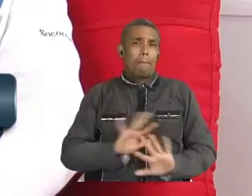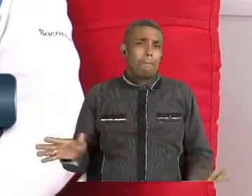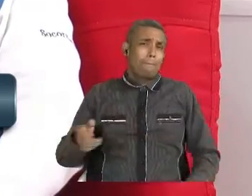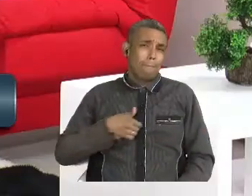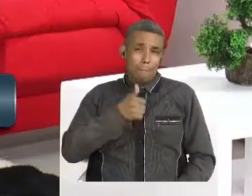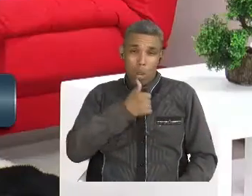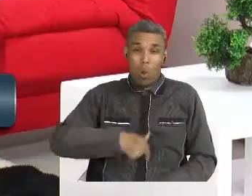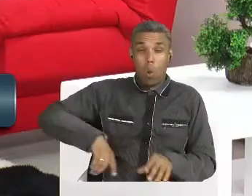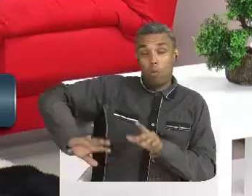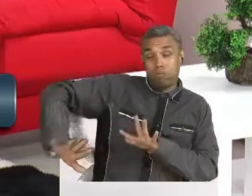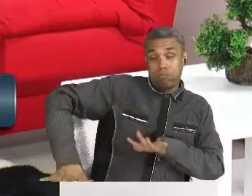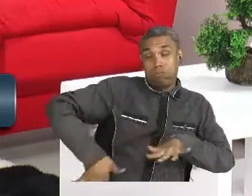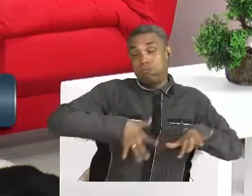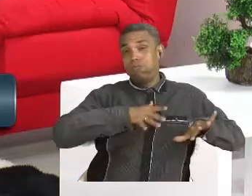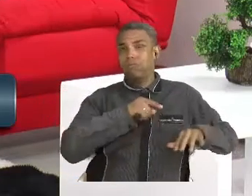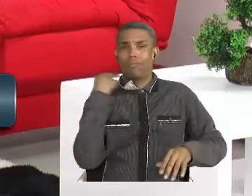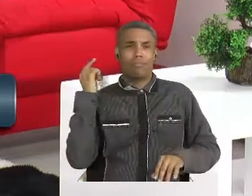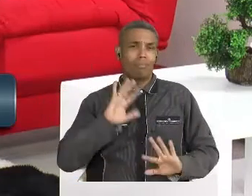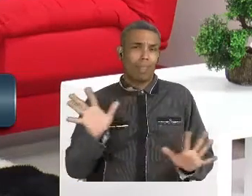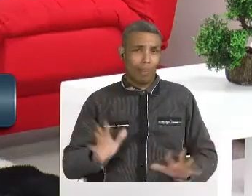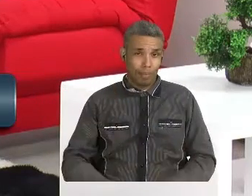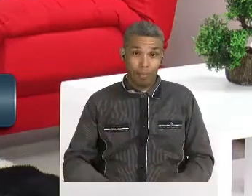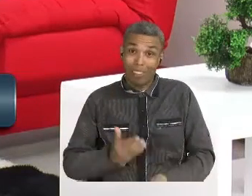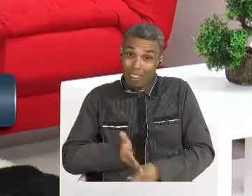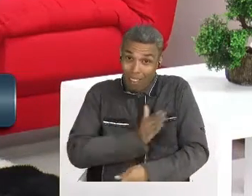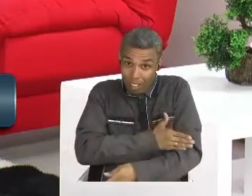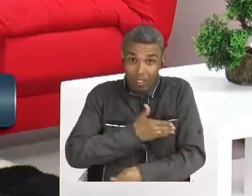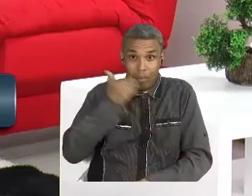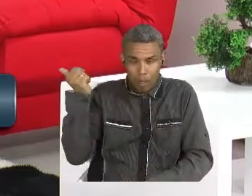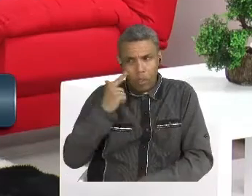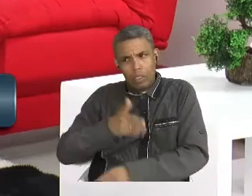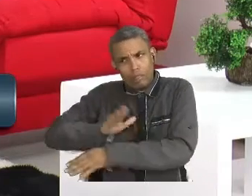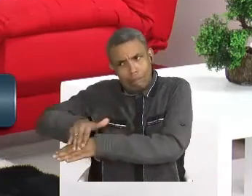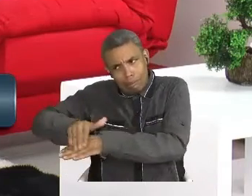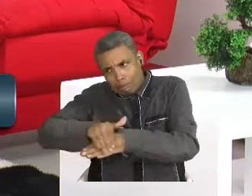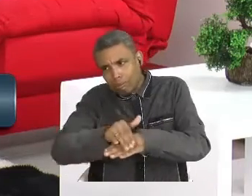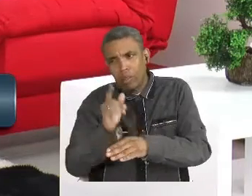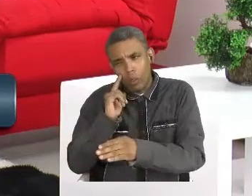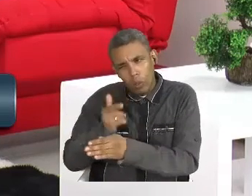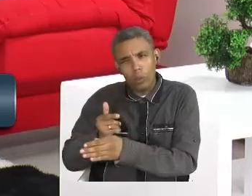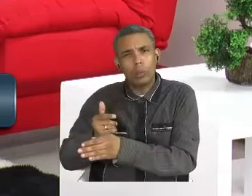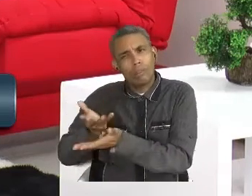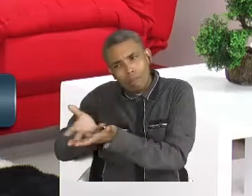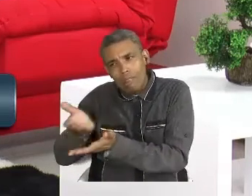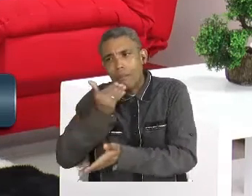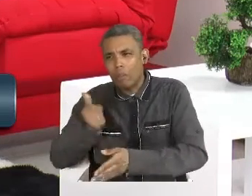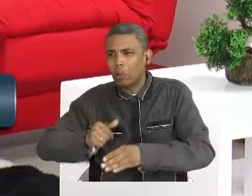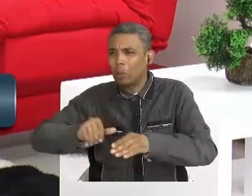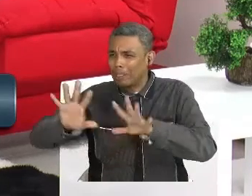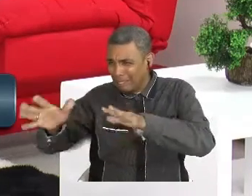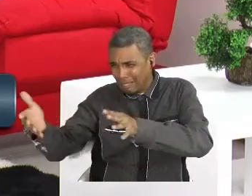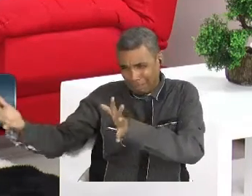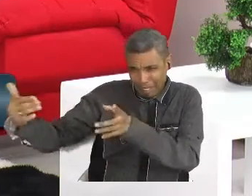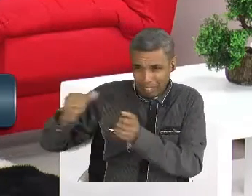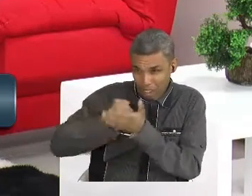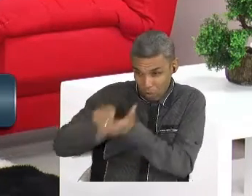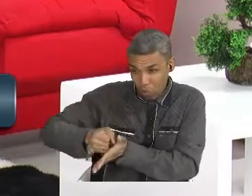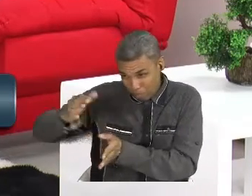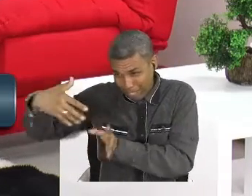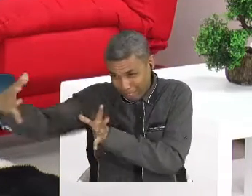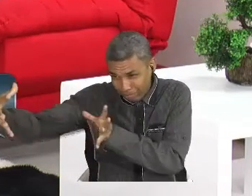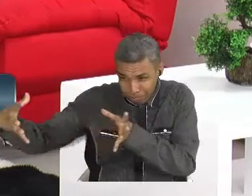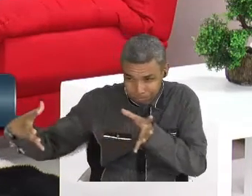nos vienen. Entonces, por eso es prevenir. Con tiempo, con antelación, estar ellos dispuestos a buscar esos sitios de albergues o esos